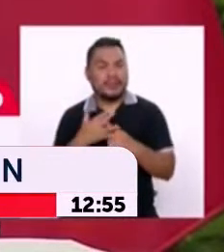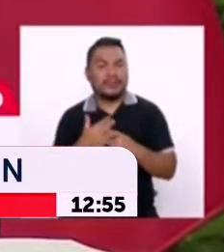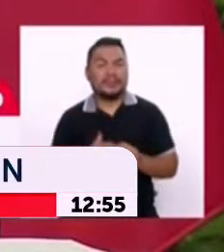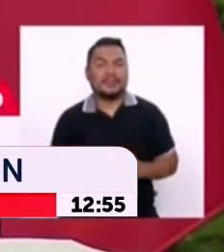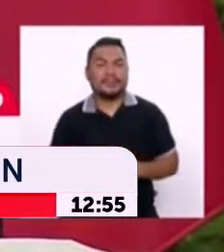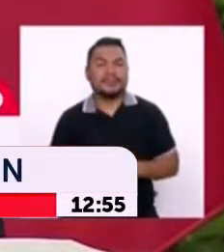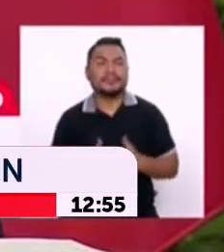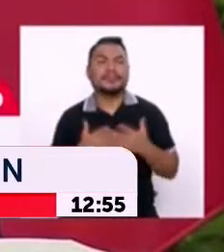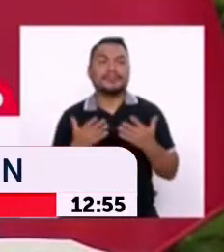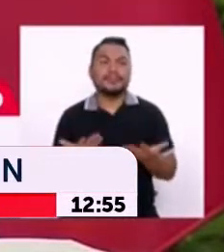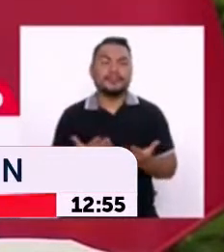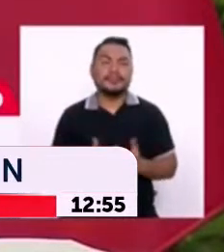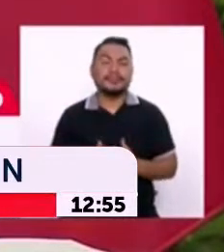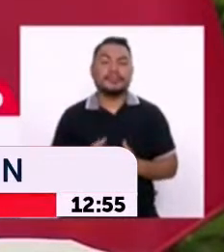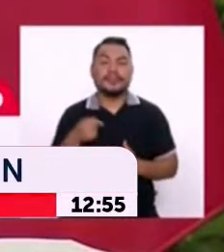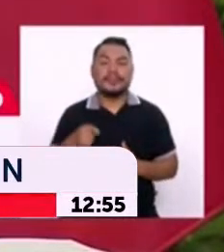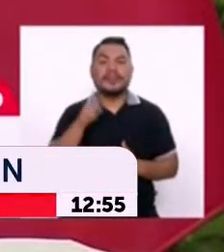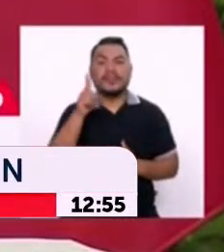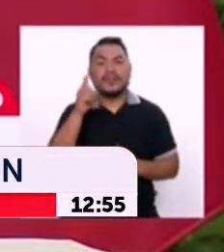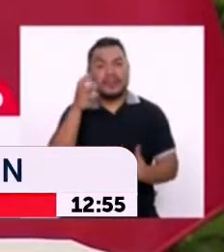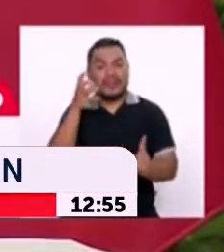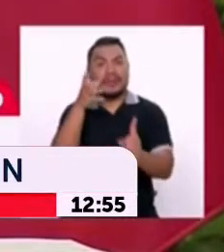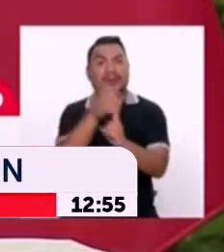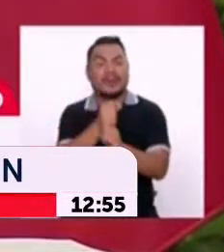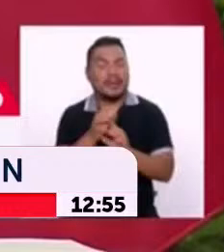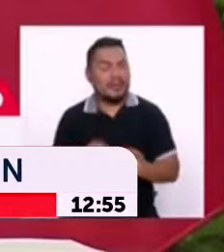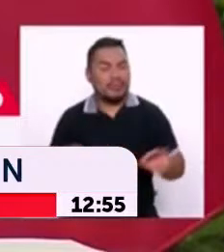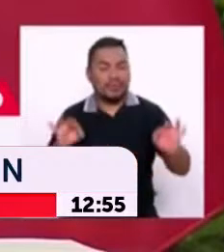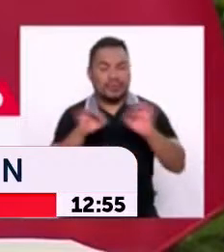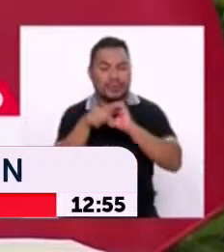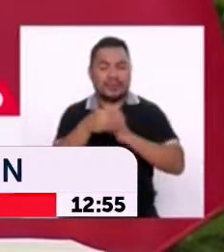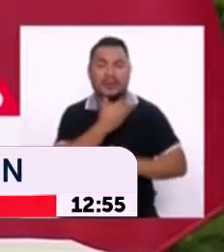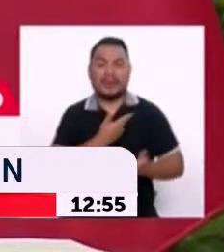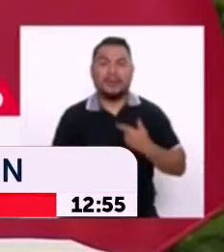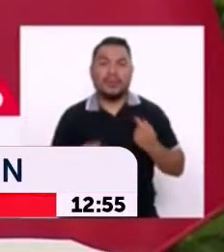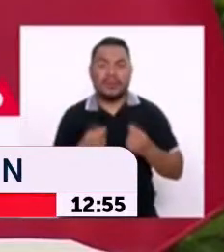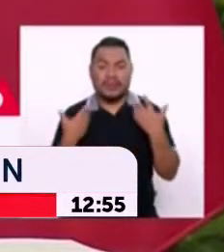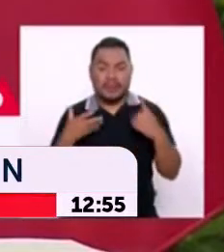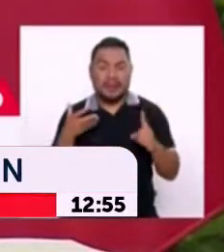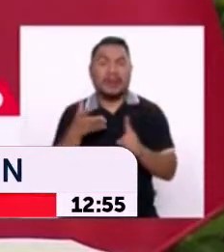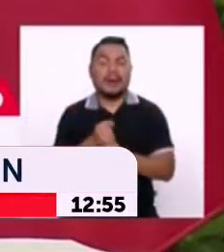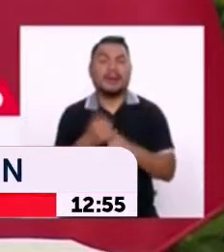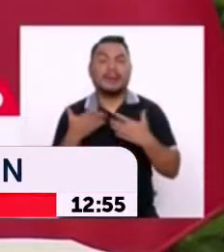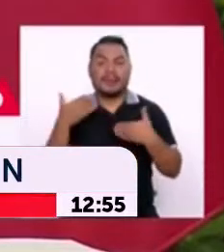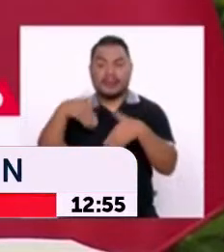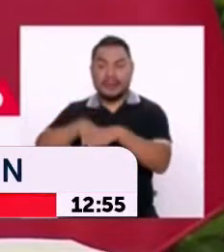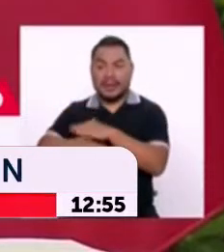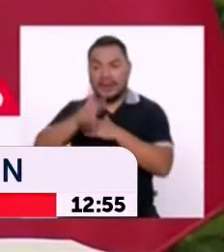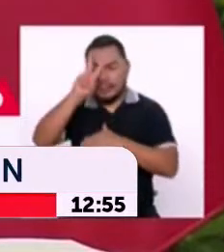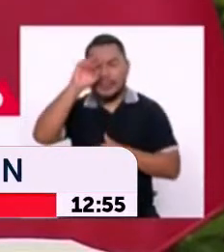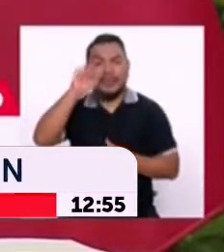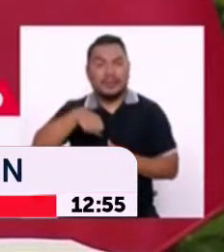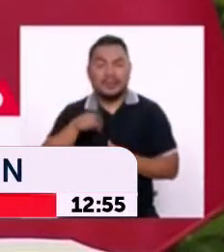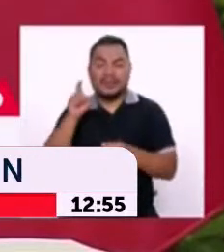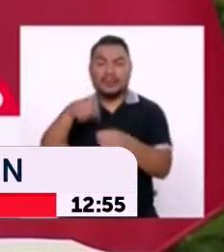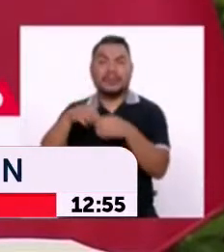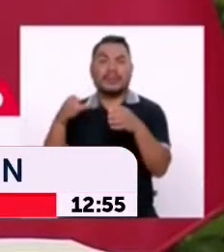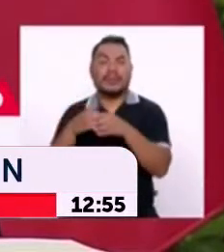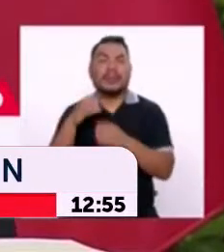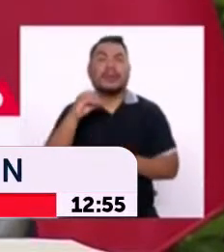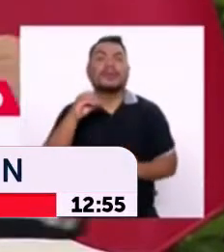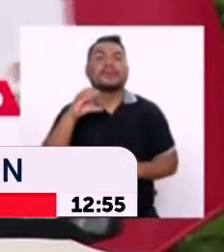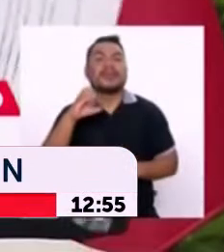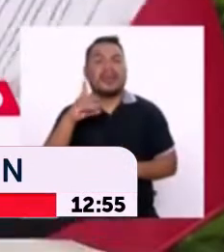contexto. Así que ese es uno de los logros centrales de este gobierno. Se va a hacer realidad el ingreso de Perú a la